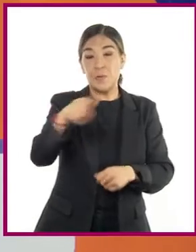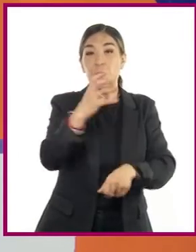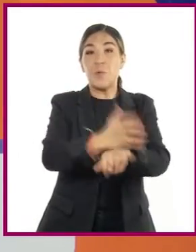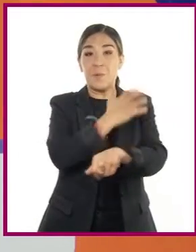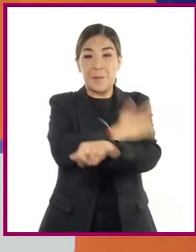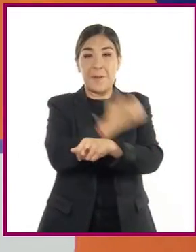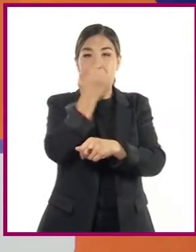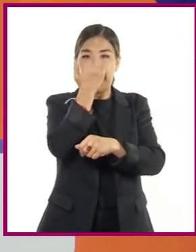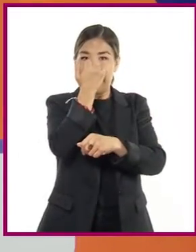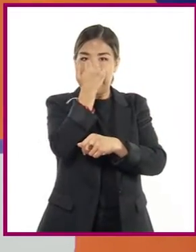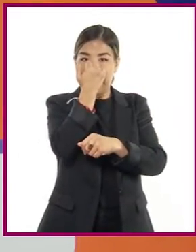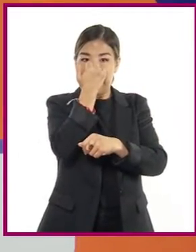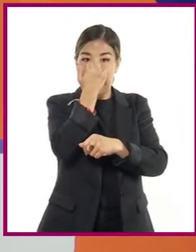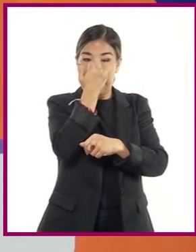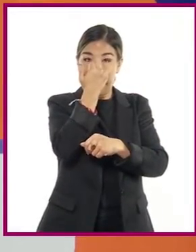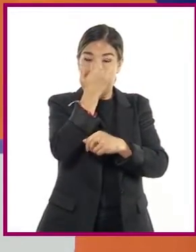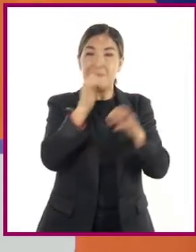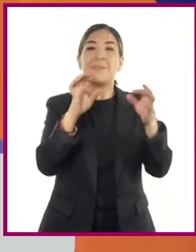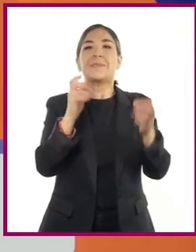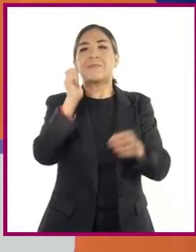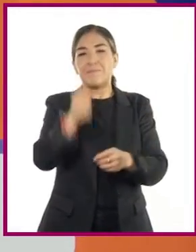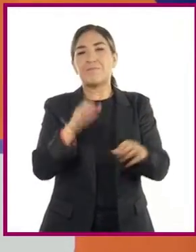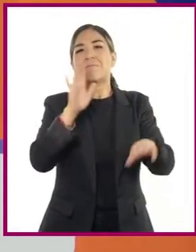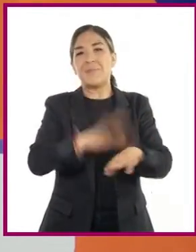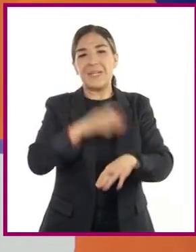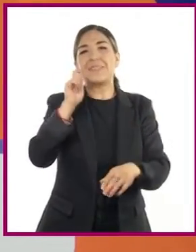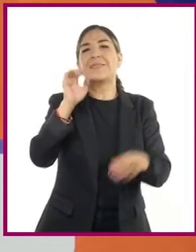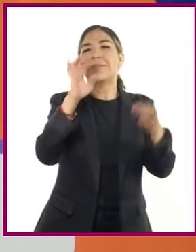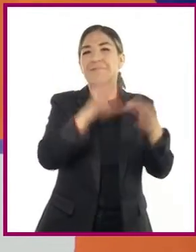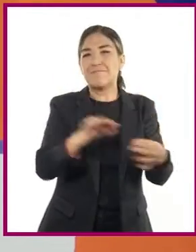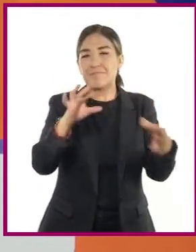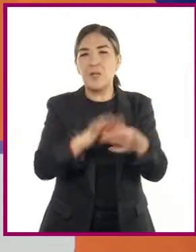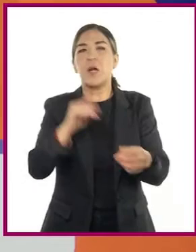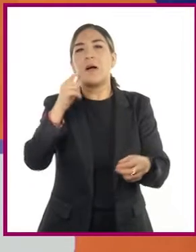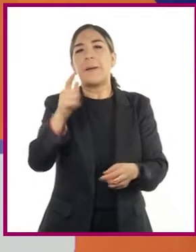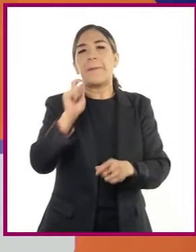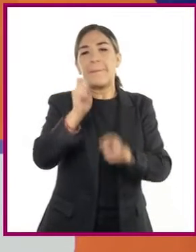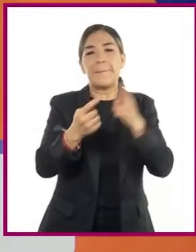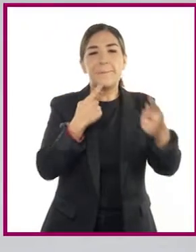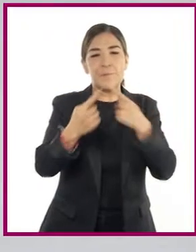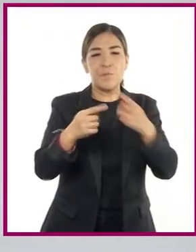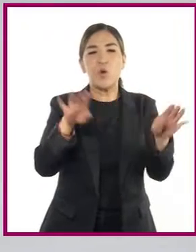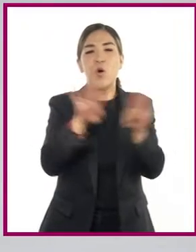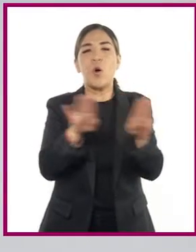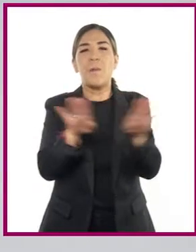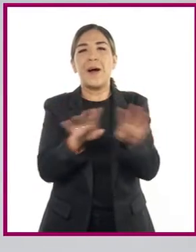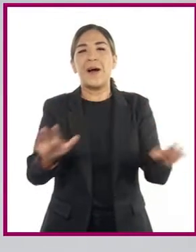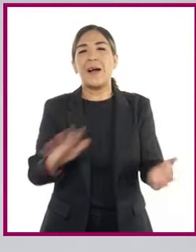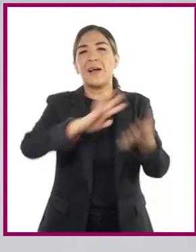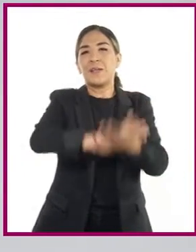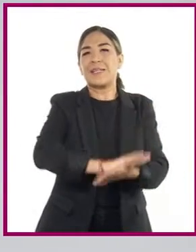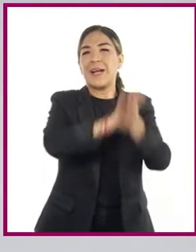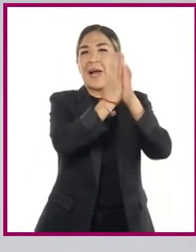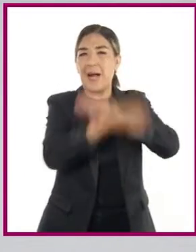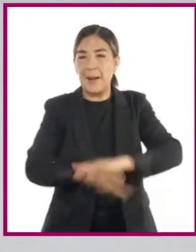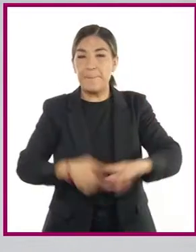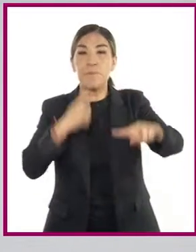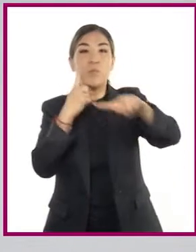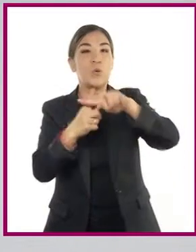y compañeros les hubiera venido muy bien sumergirse en lo que llamamos transformación positiva de